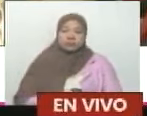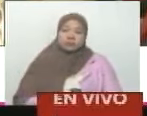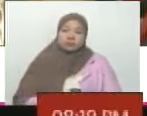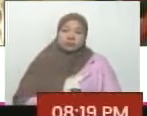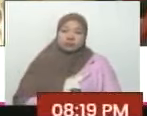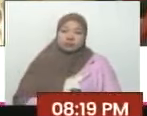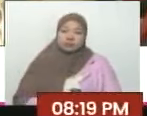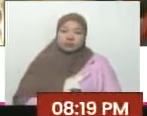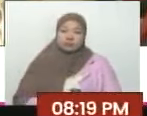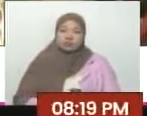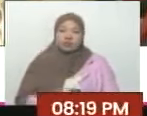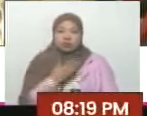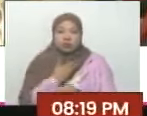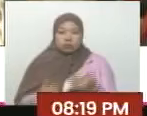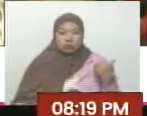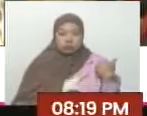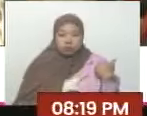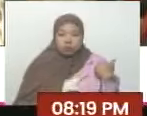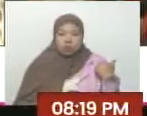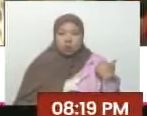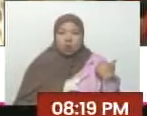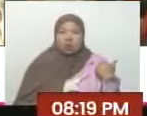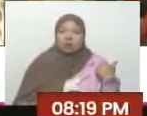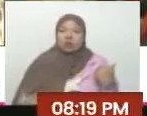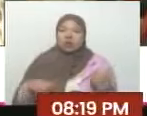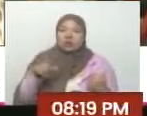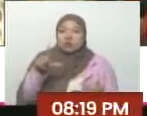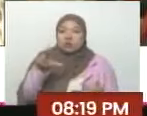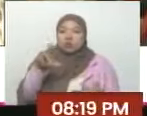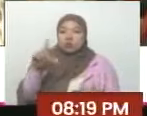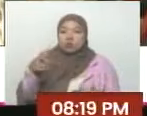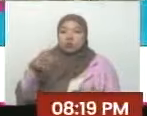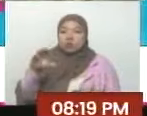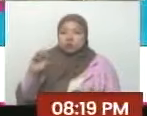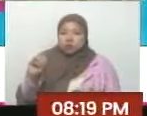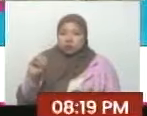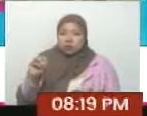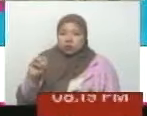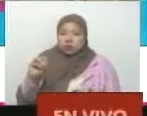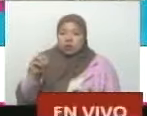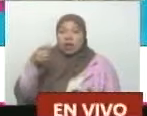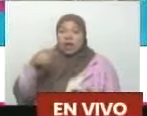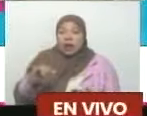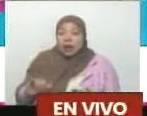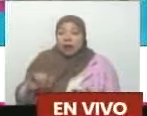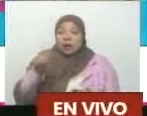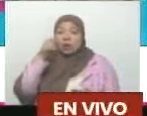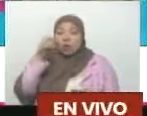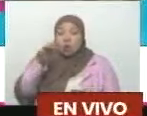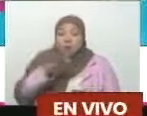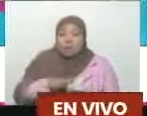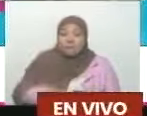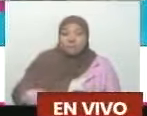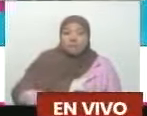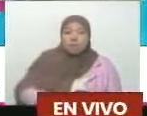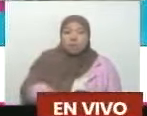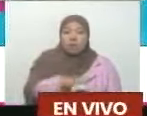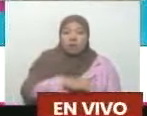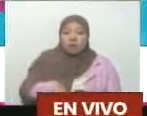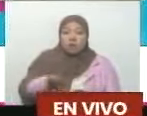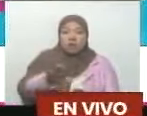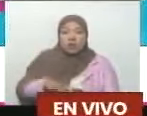Pero el presidente Lucho Arce y el pueblo de La Paz, del Alto, el pueblo de Bolivia, rompió otro